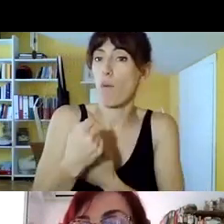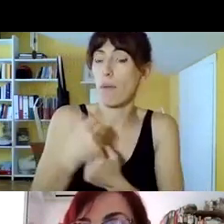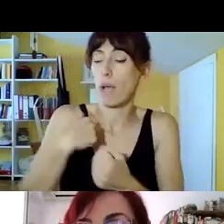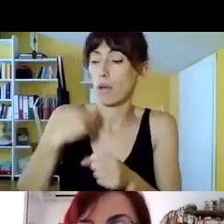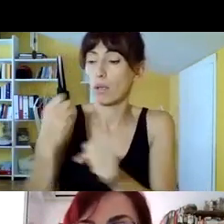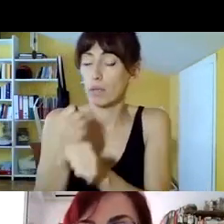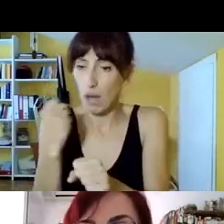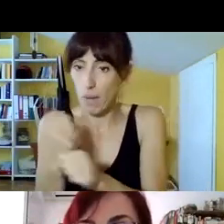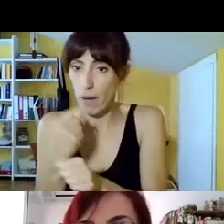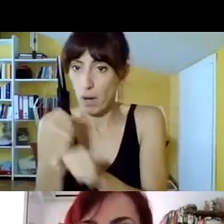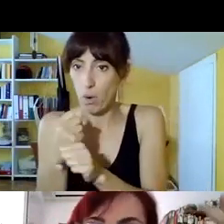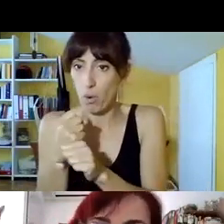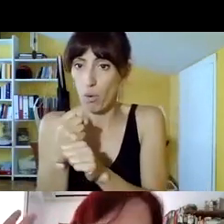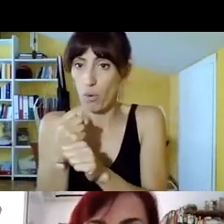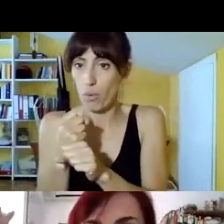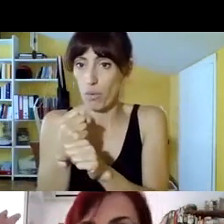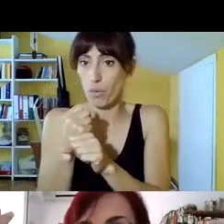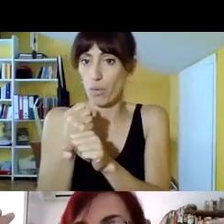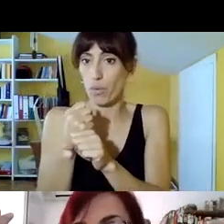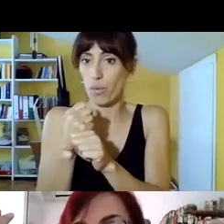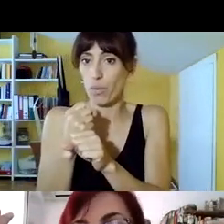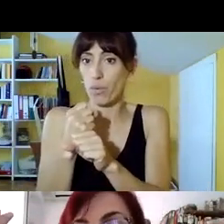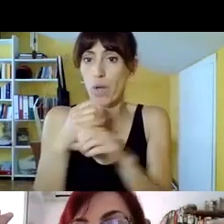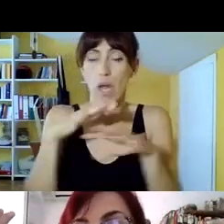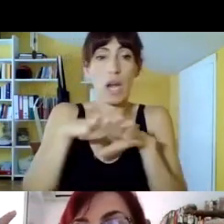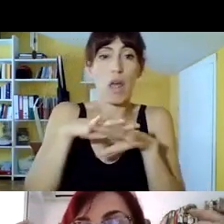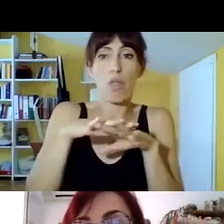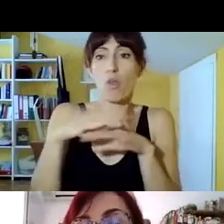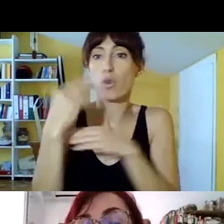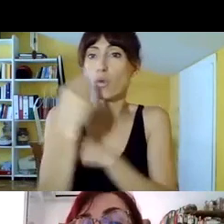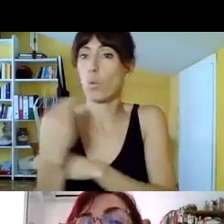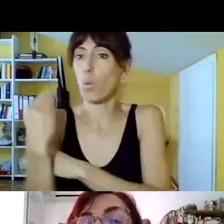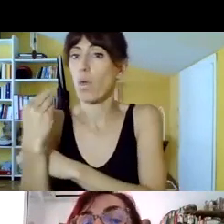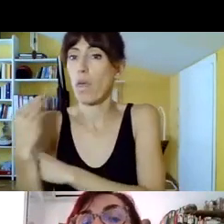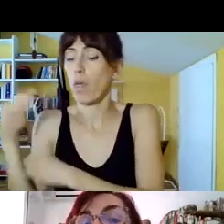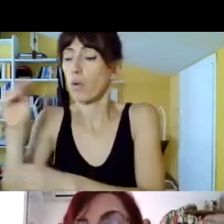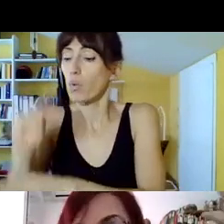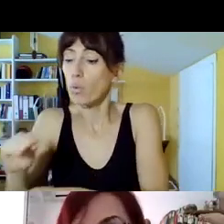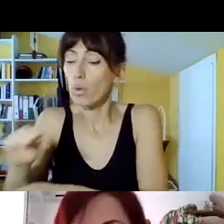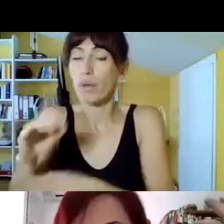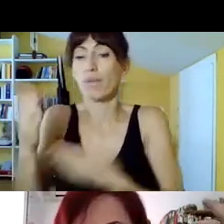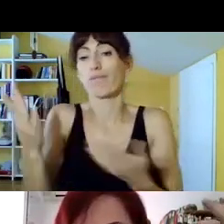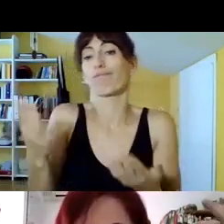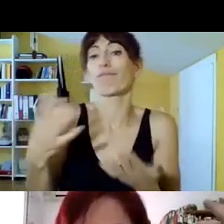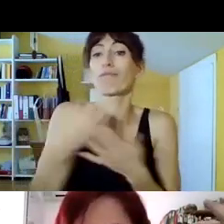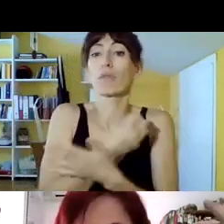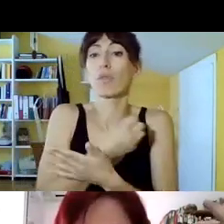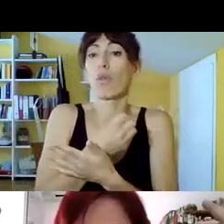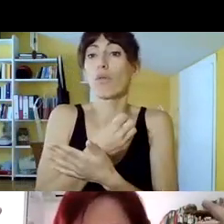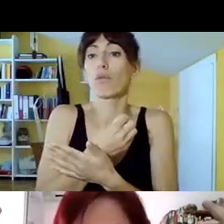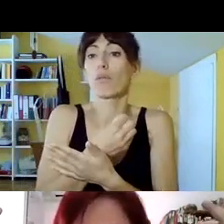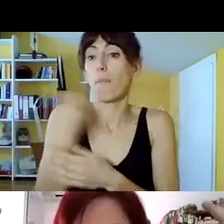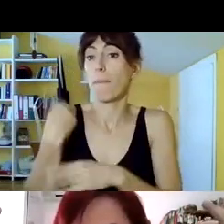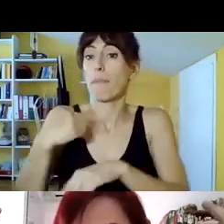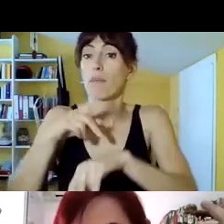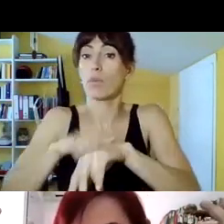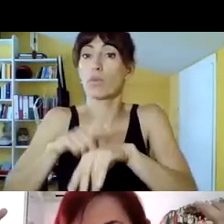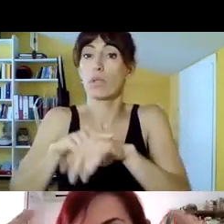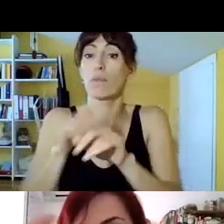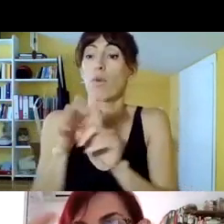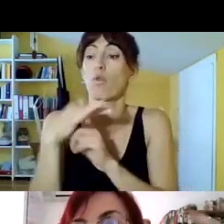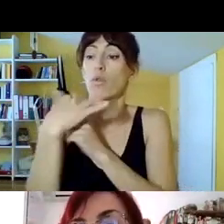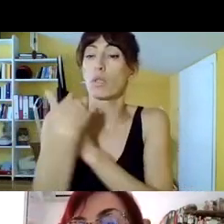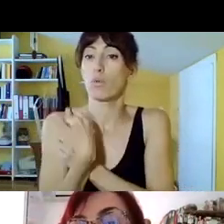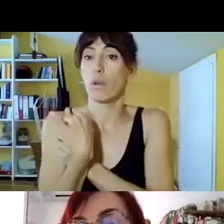trabajo, con qué relaciones de cuidados, y todo eso a la vez está